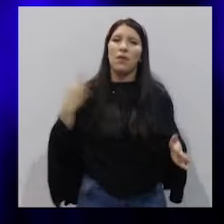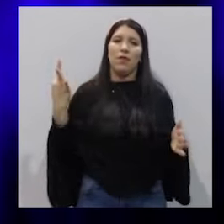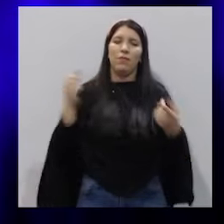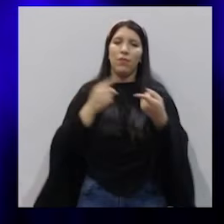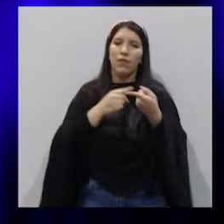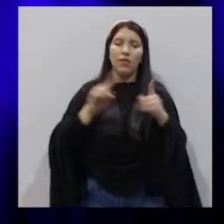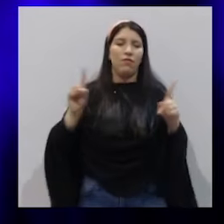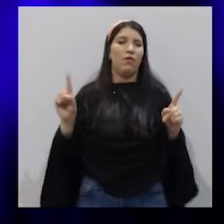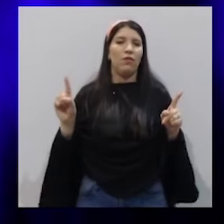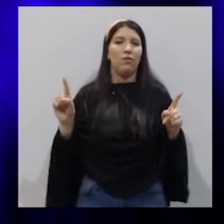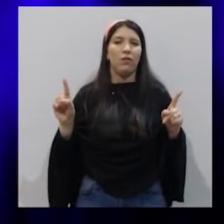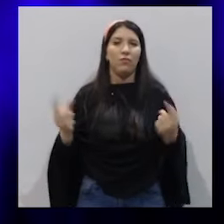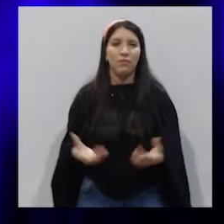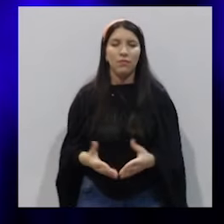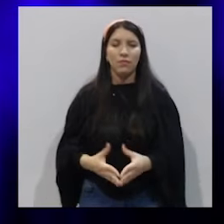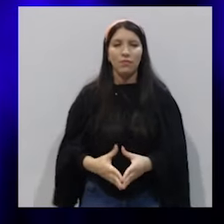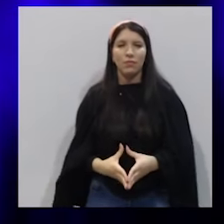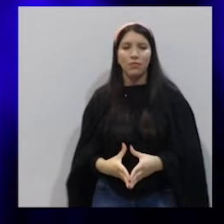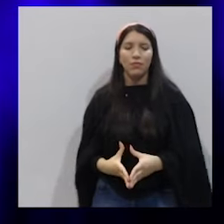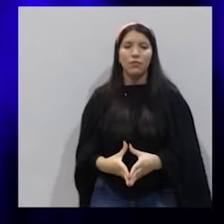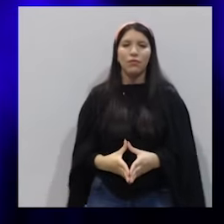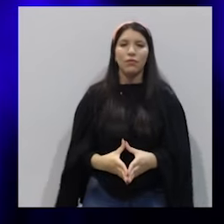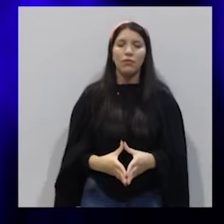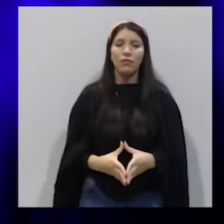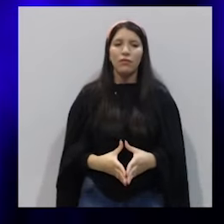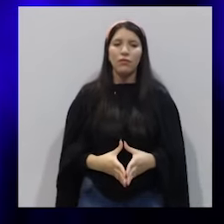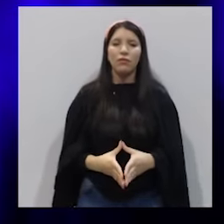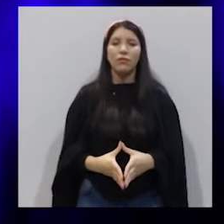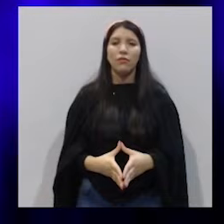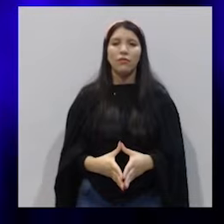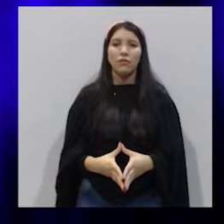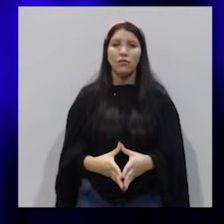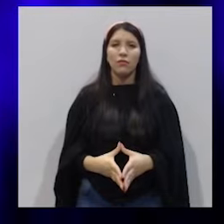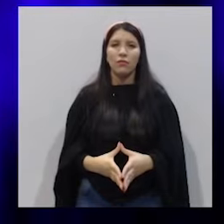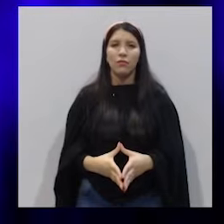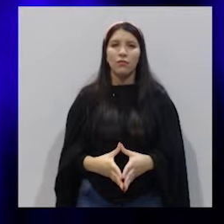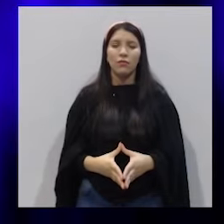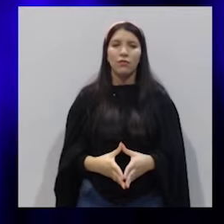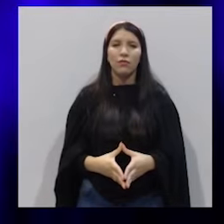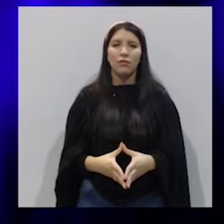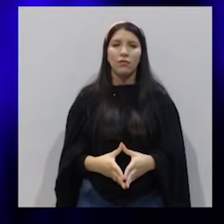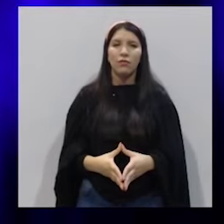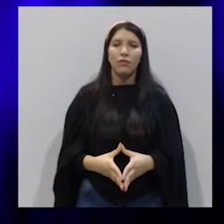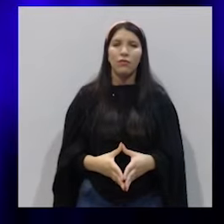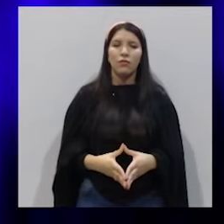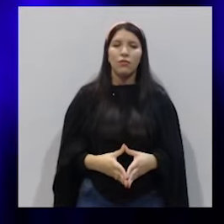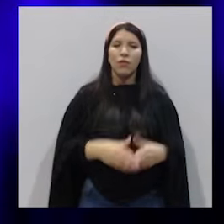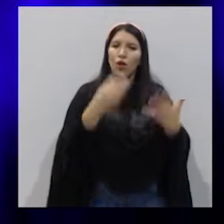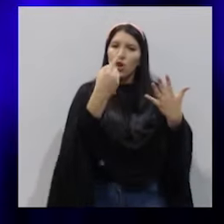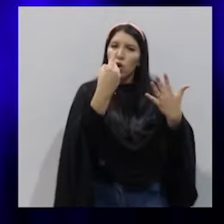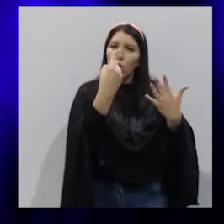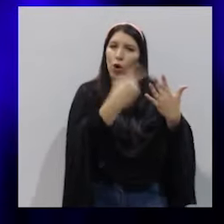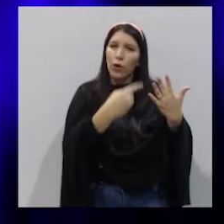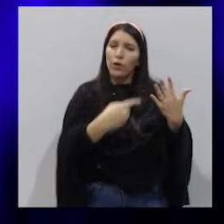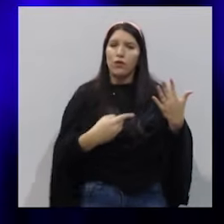vida del creyente dice la biblia que las cosas viejas pasaron y aquí todas